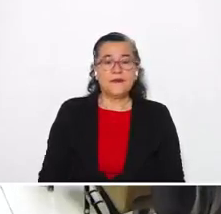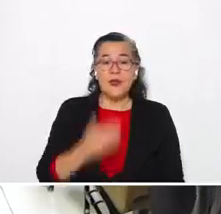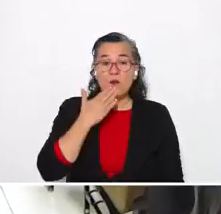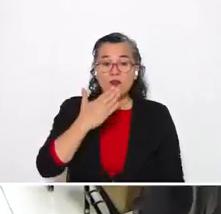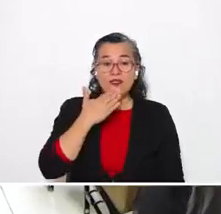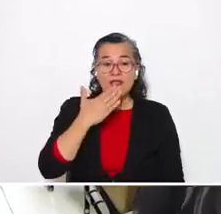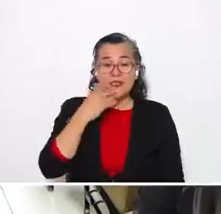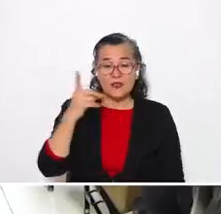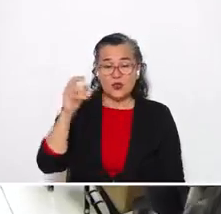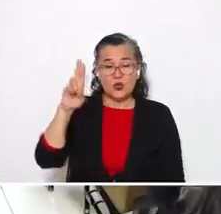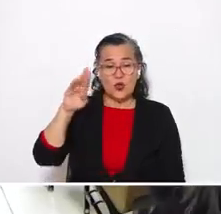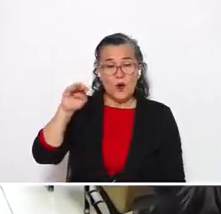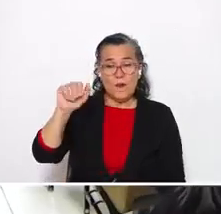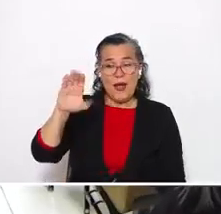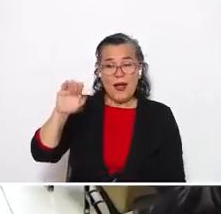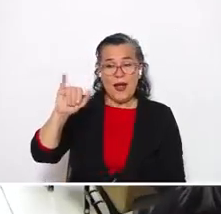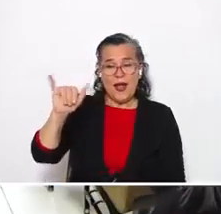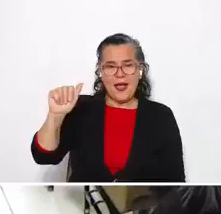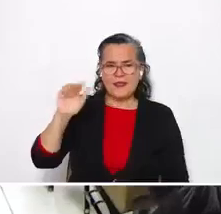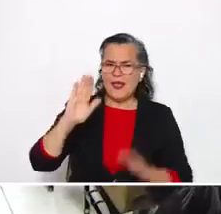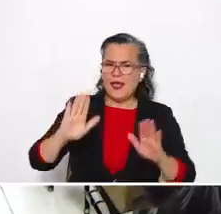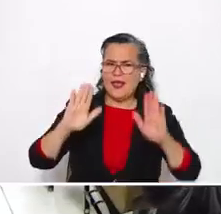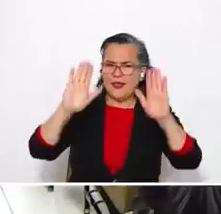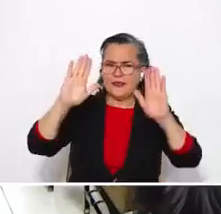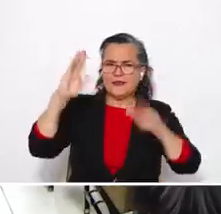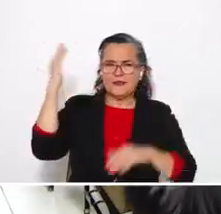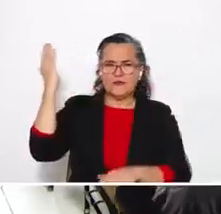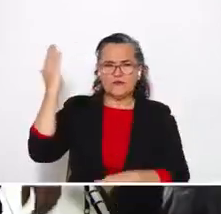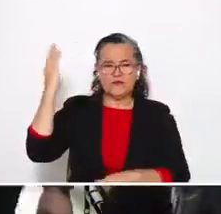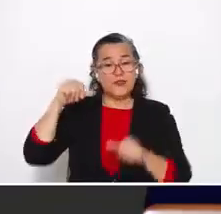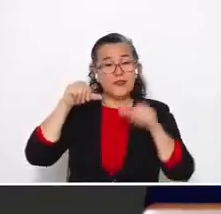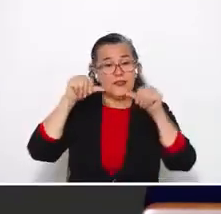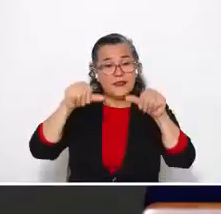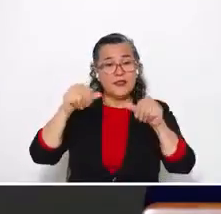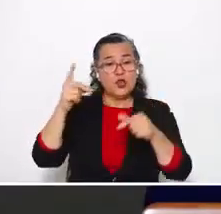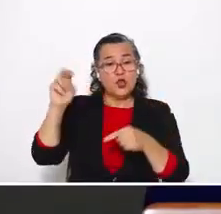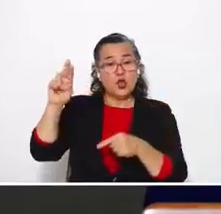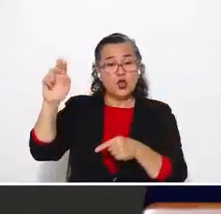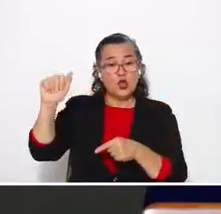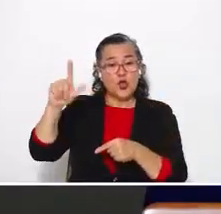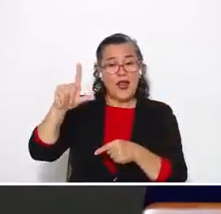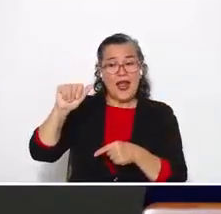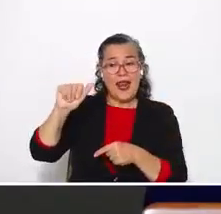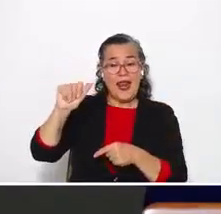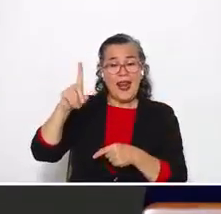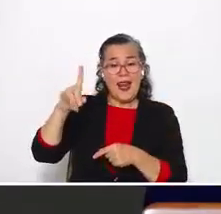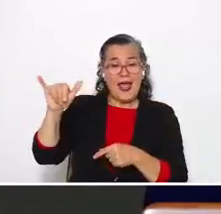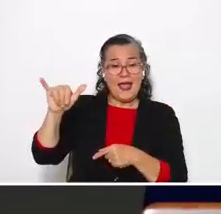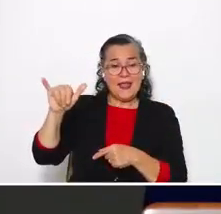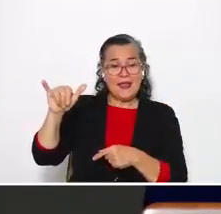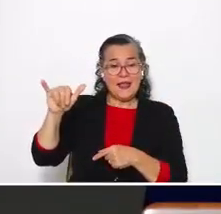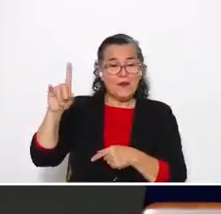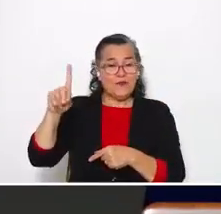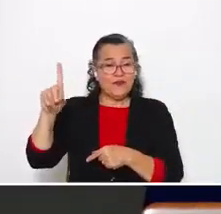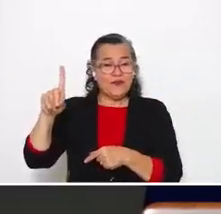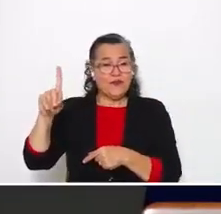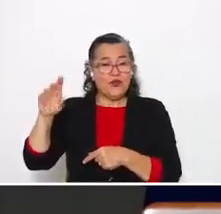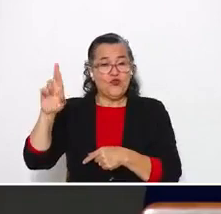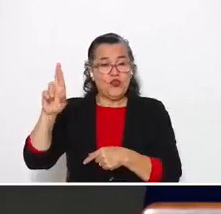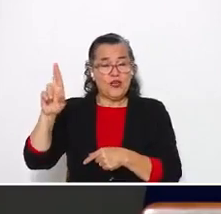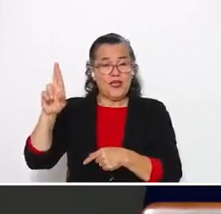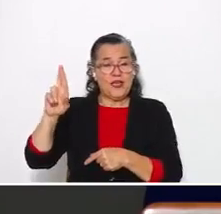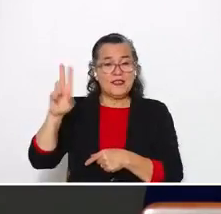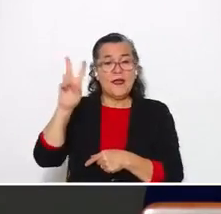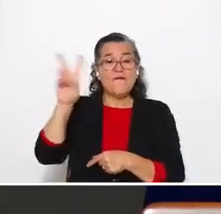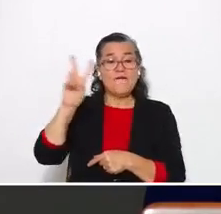Muchas gracias al doctor Macaya por su extraordinaria conferencia. Acto seguido, la doctora Lady Meléndez Rodríguez, vicepresidenta del Consejo Nacional de